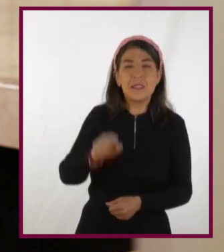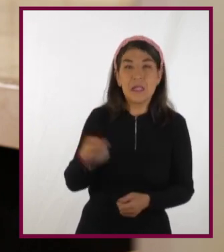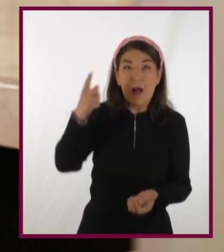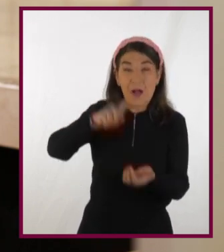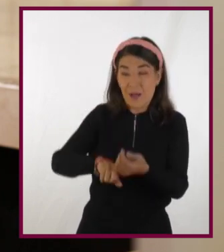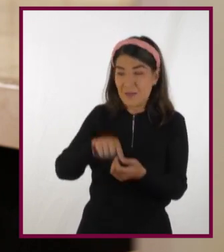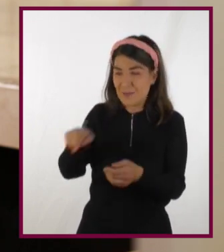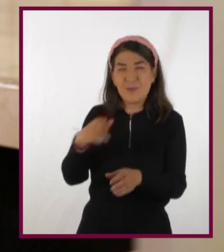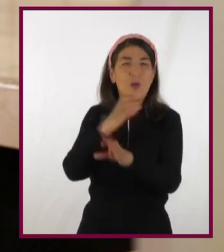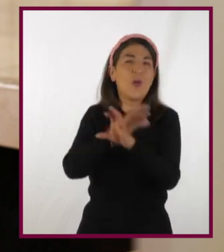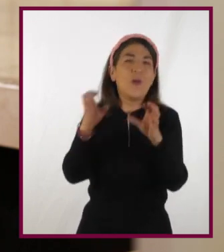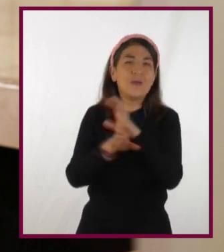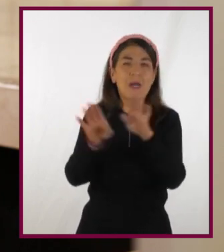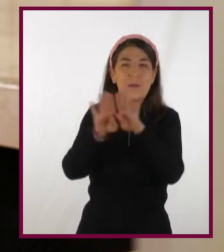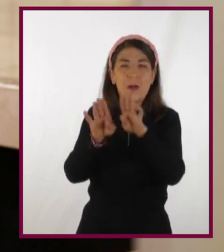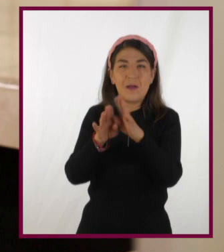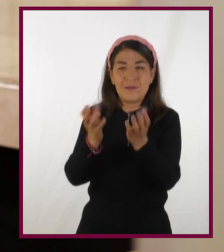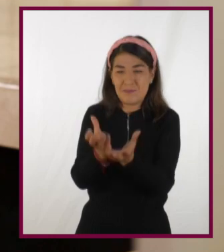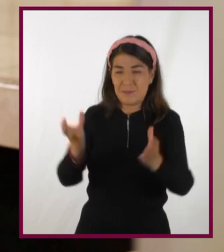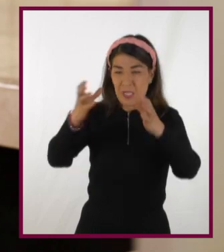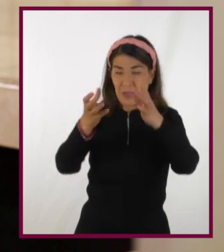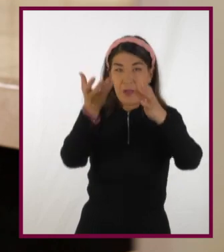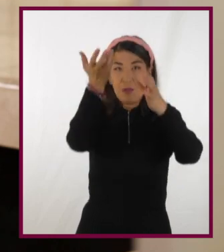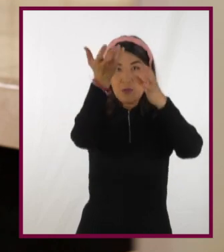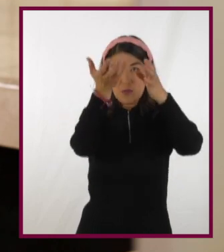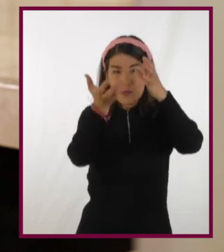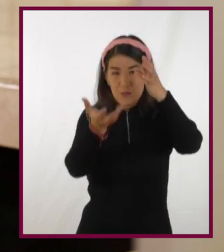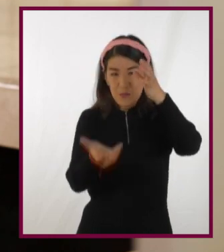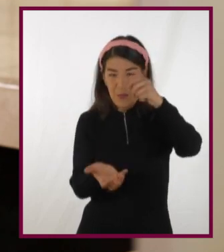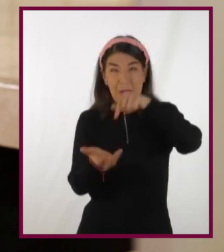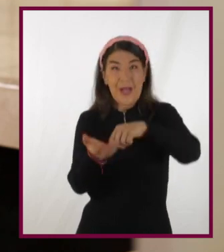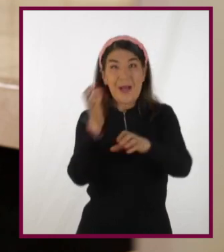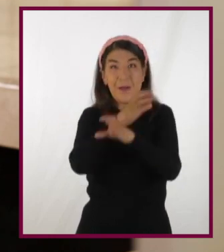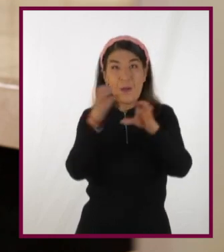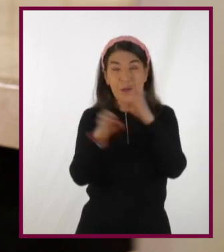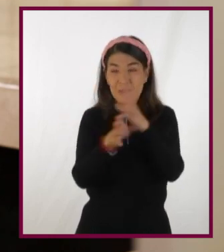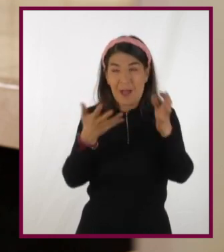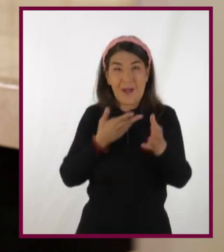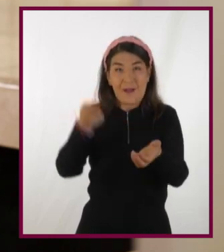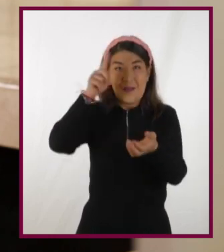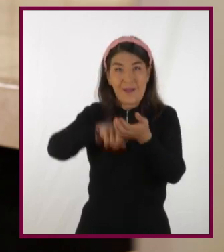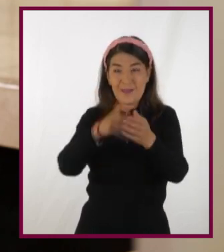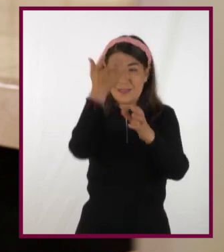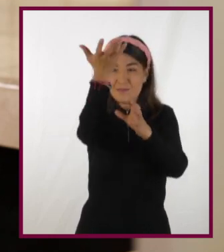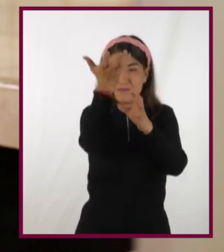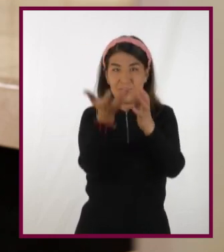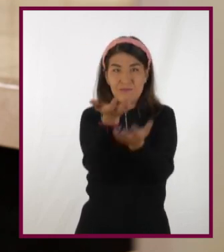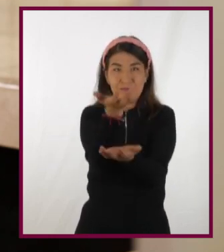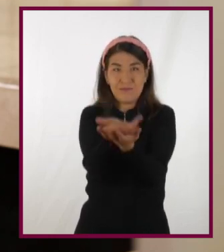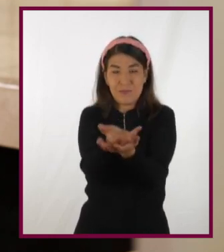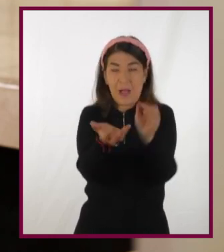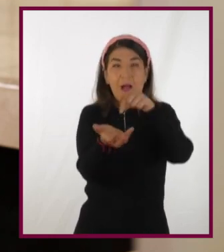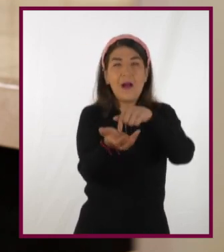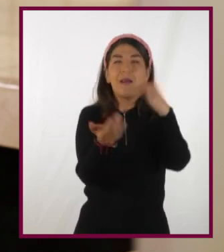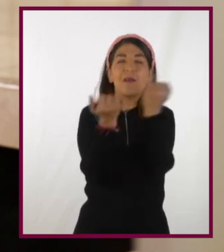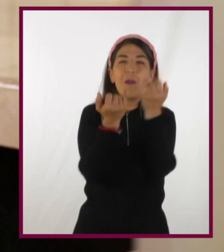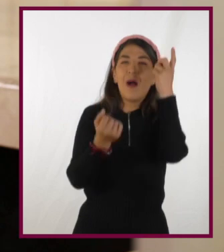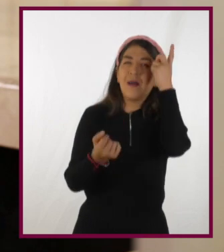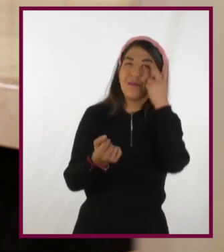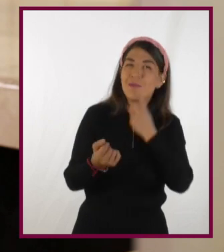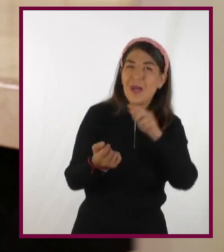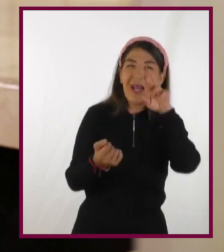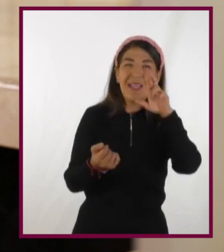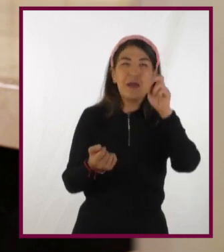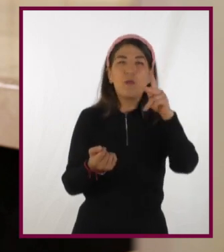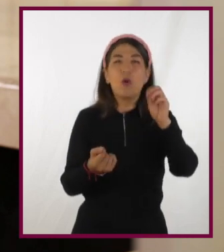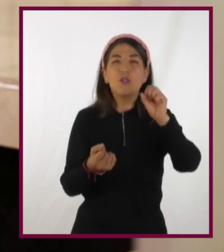cuerpo sumergido, ¿no? La forma común que vemos, si tenemos un cuerpo sumergido en un fluido, entonces ese fluido, un fluido en reposo, entonces